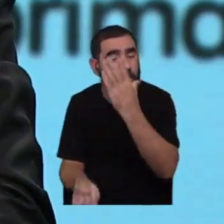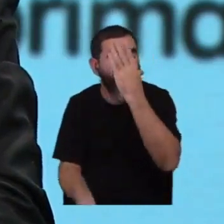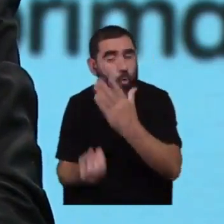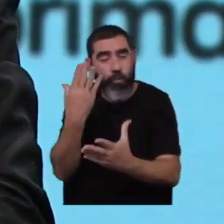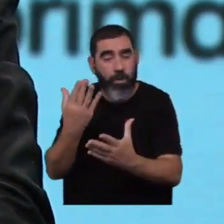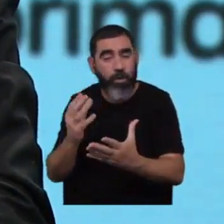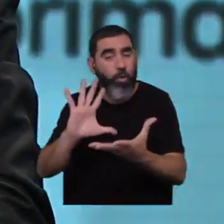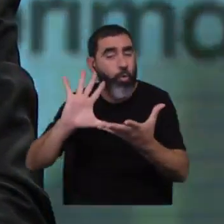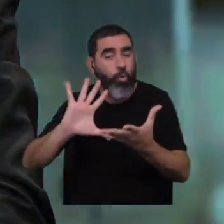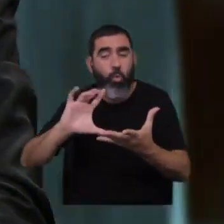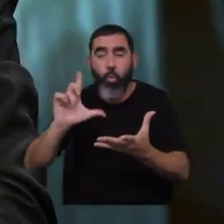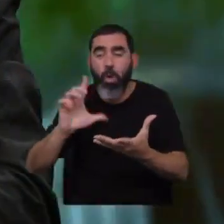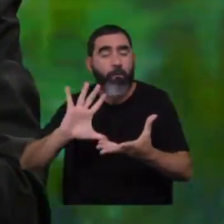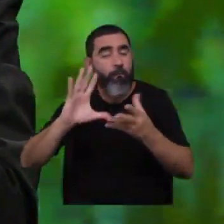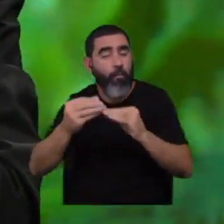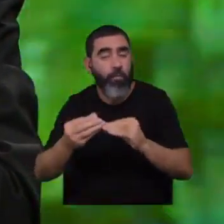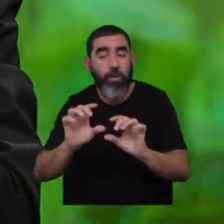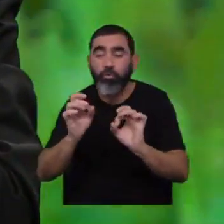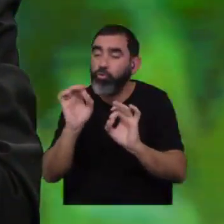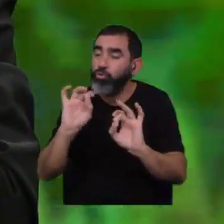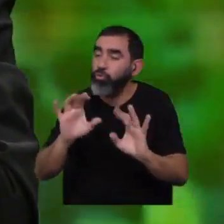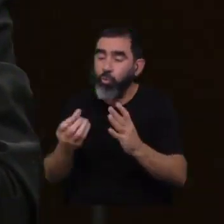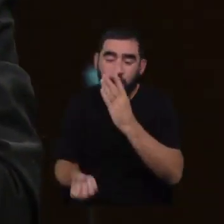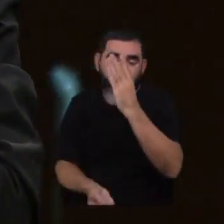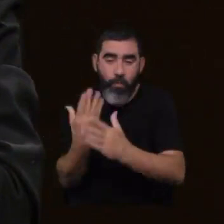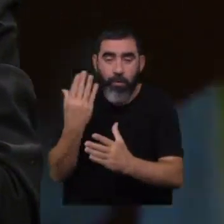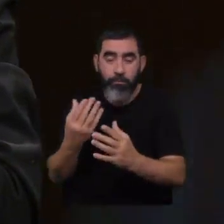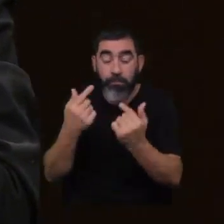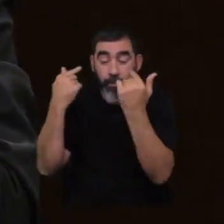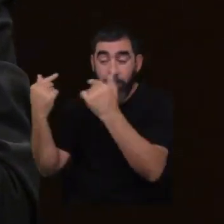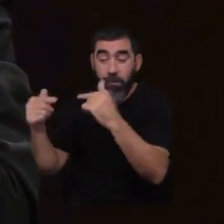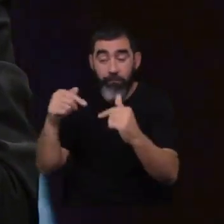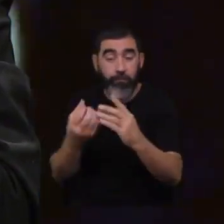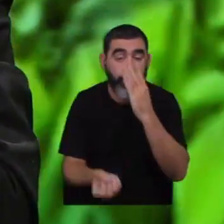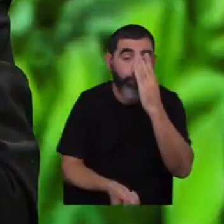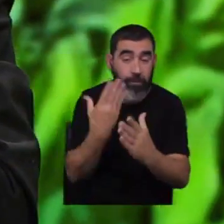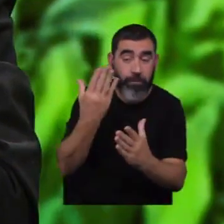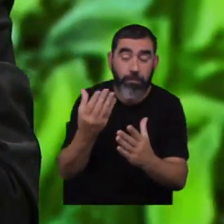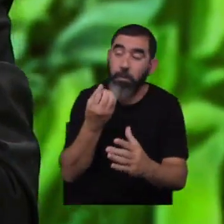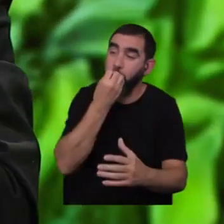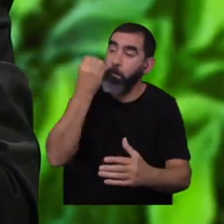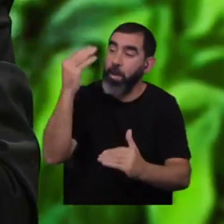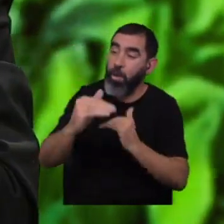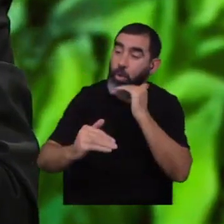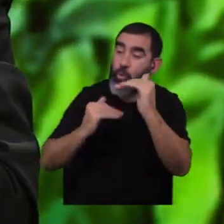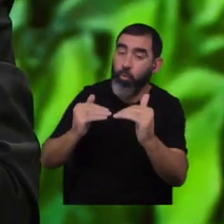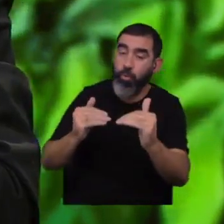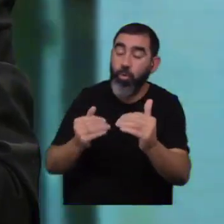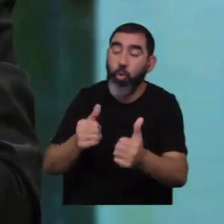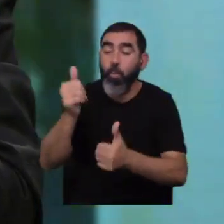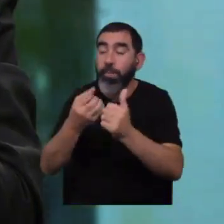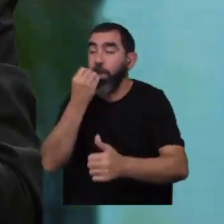otra forma que innovar. Y al diferenciarse o al innovar, vos podés diferenciarte, al diferenciarte sos más